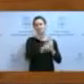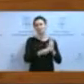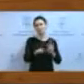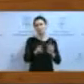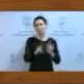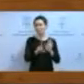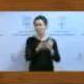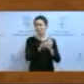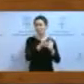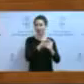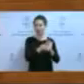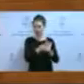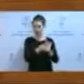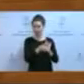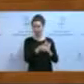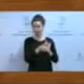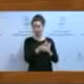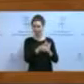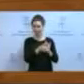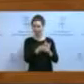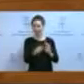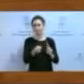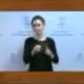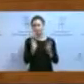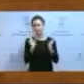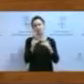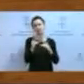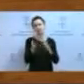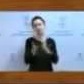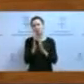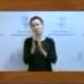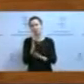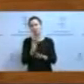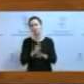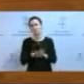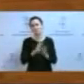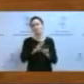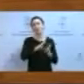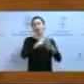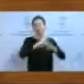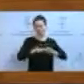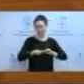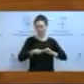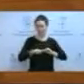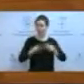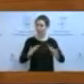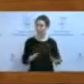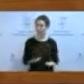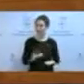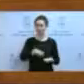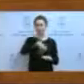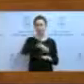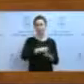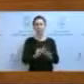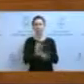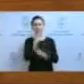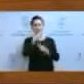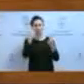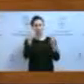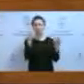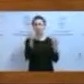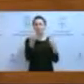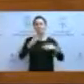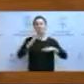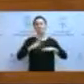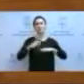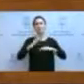ley como la evolución de la atención requieren. Los centros de día públicos han de reunir los